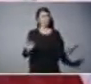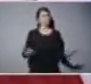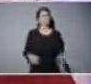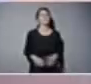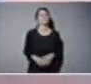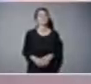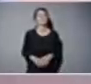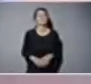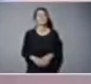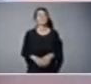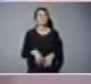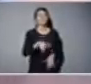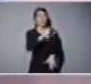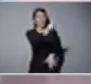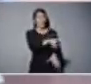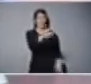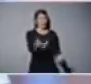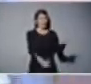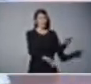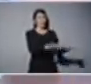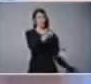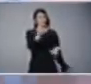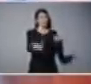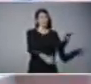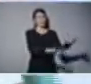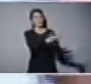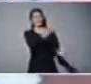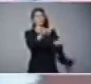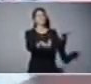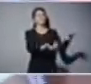10. Cocinero, cocinero.